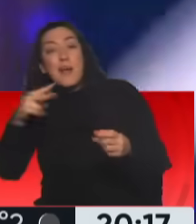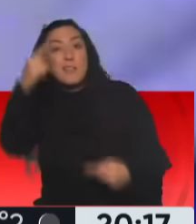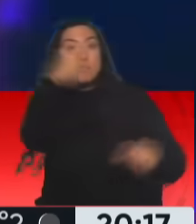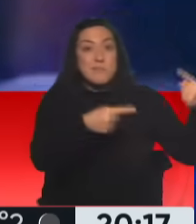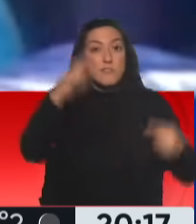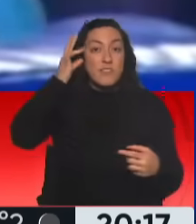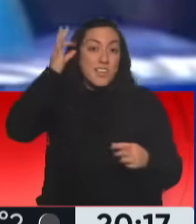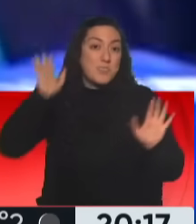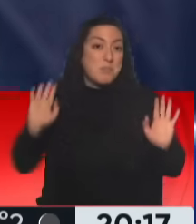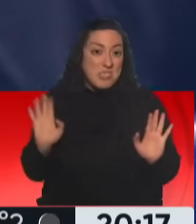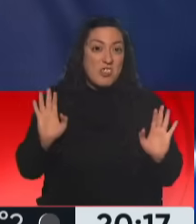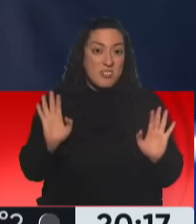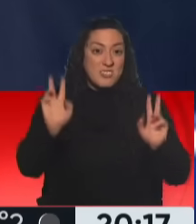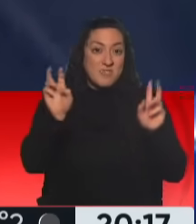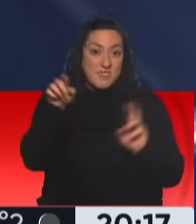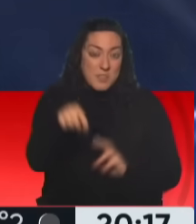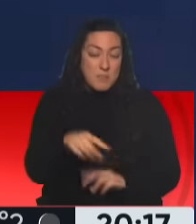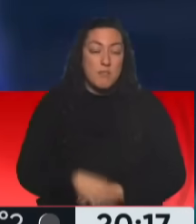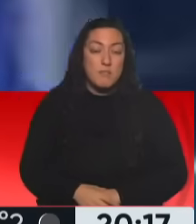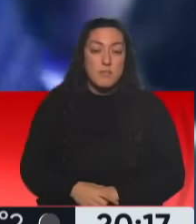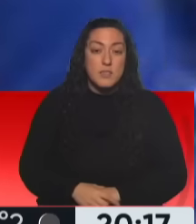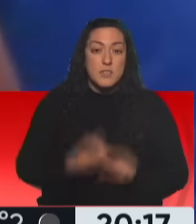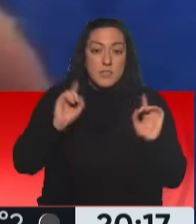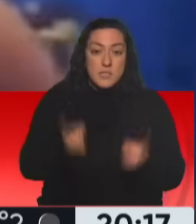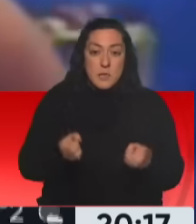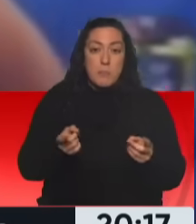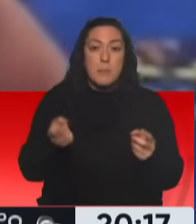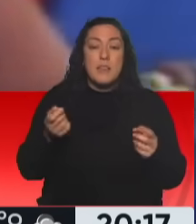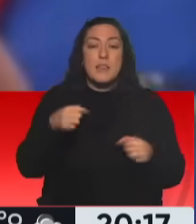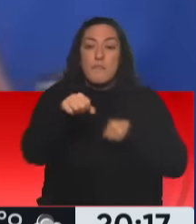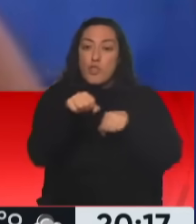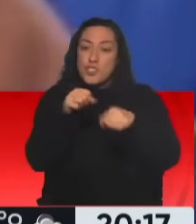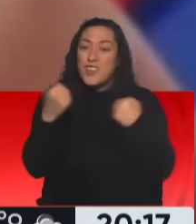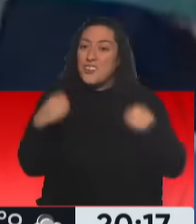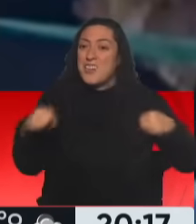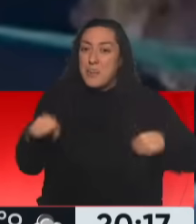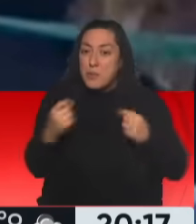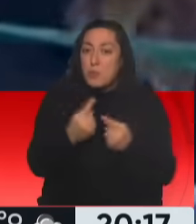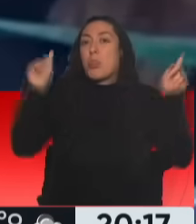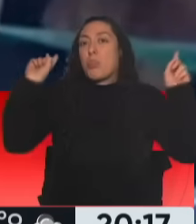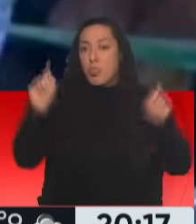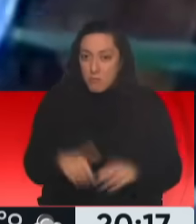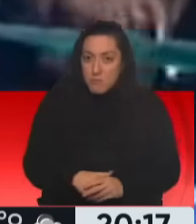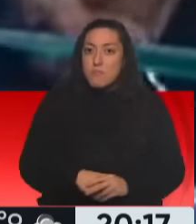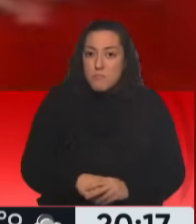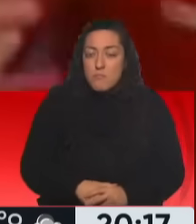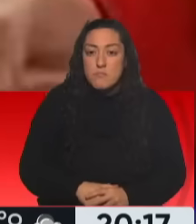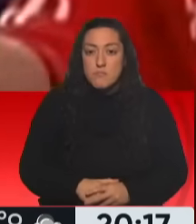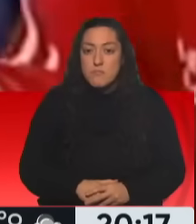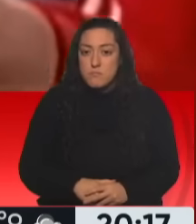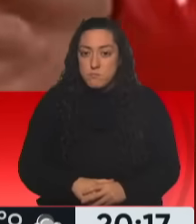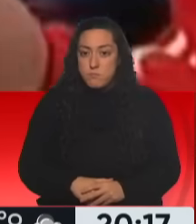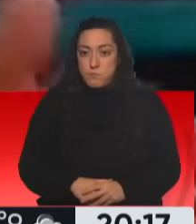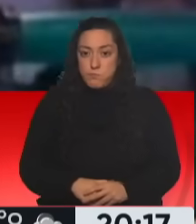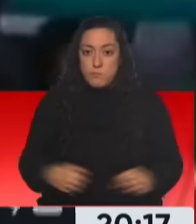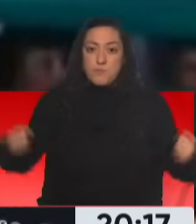verdad. con esta cuestión, ¿no? Sí. Y también con el entrenamiento de boxeo, que Sí. no es lo mismo. No es lo mismo que el